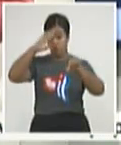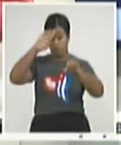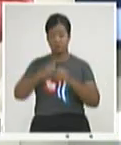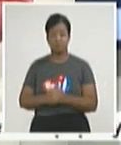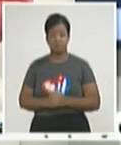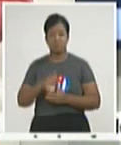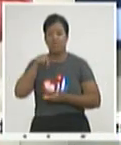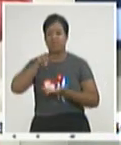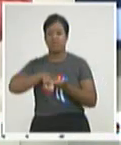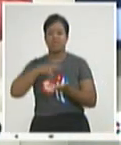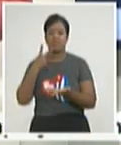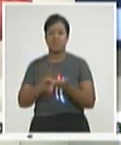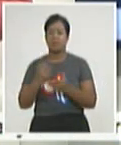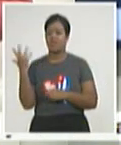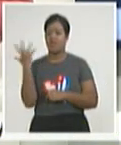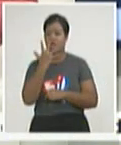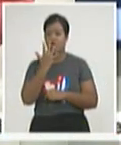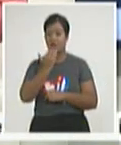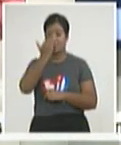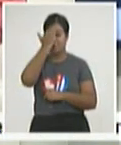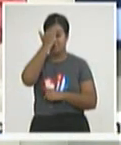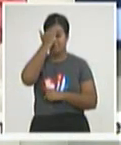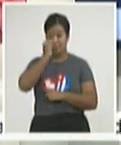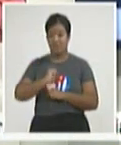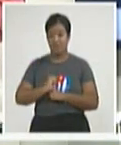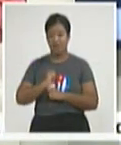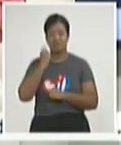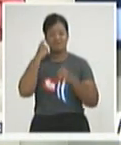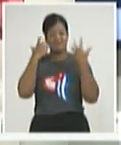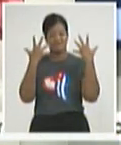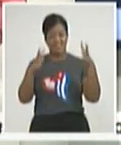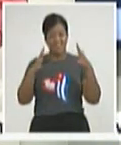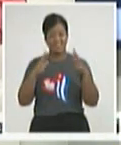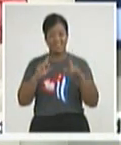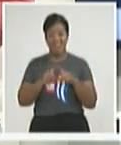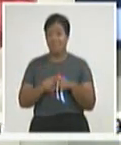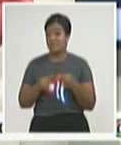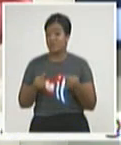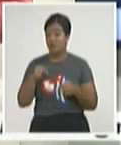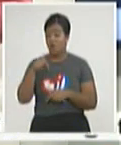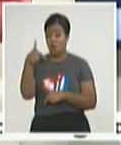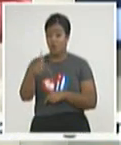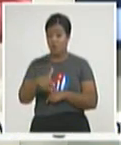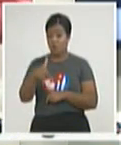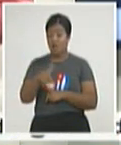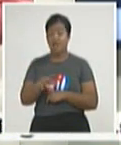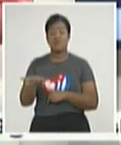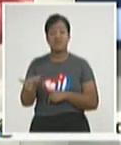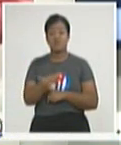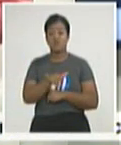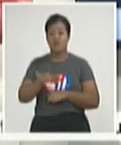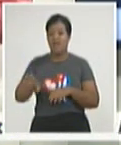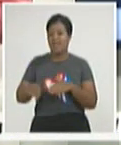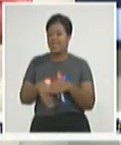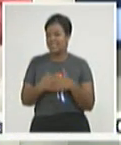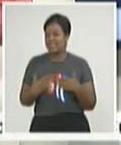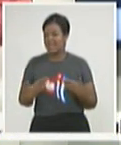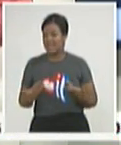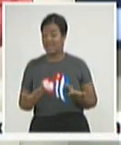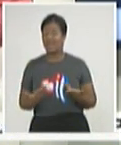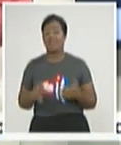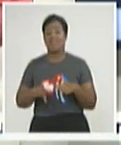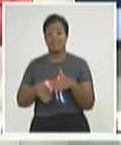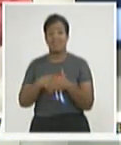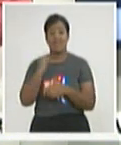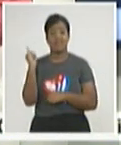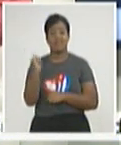La intérprete de lengua de señas, Maday Pérez, y la felicitamos porque justamente este jueves también se celebra el Día